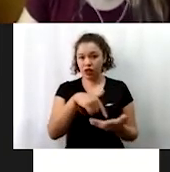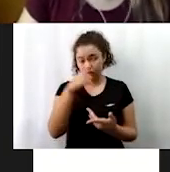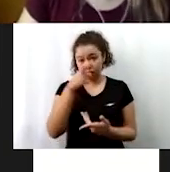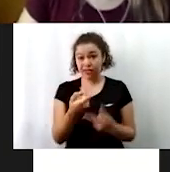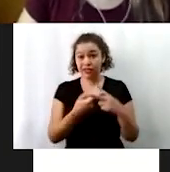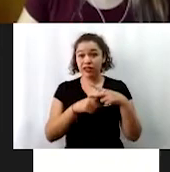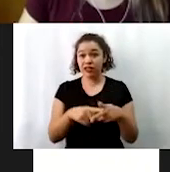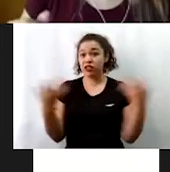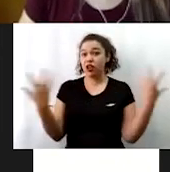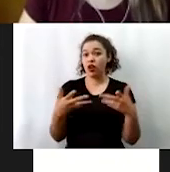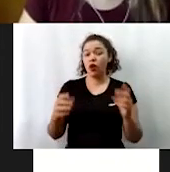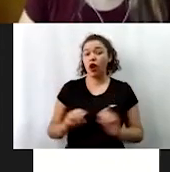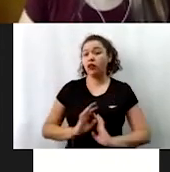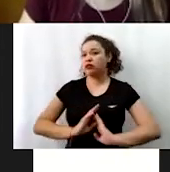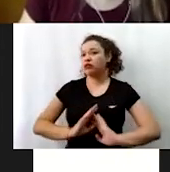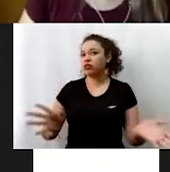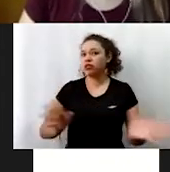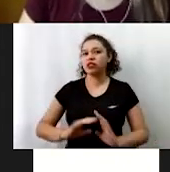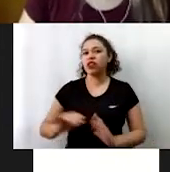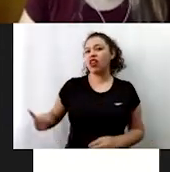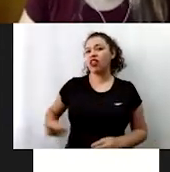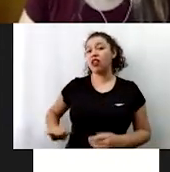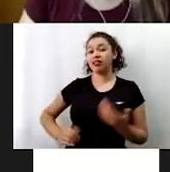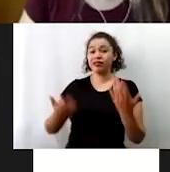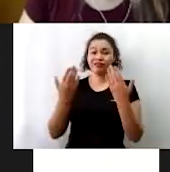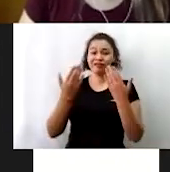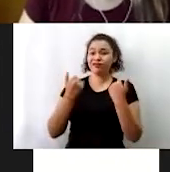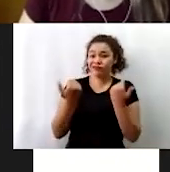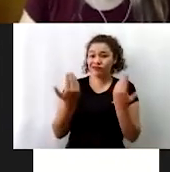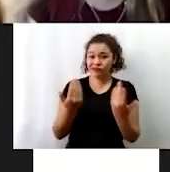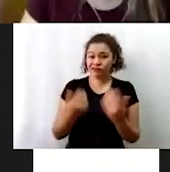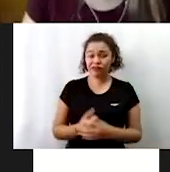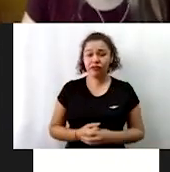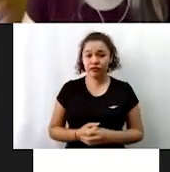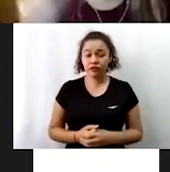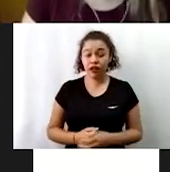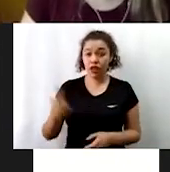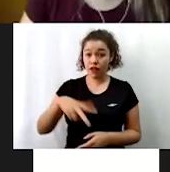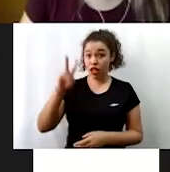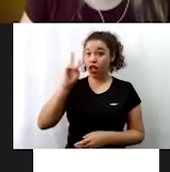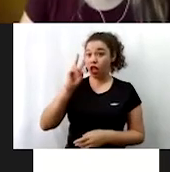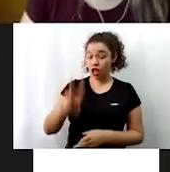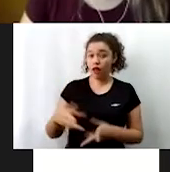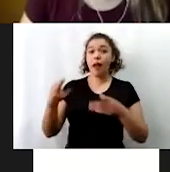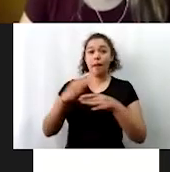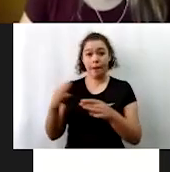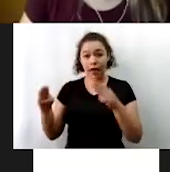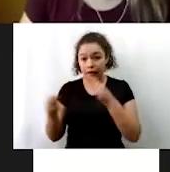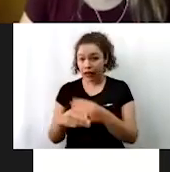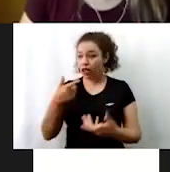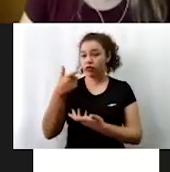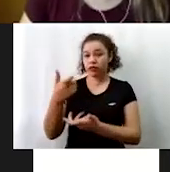¿no? hay Entonces, algo- partiendo de ahí ya está el desinterés. Sí, porque se ve materializado en recursos, pero también